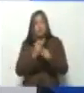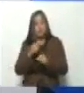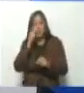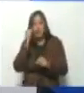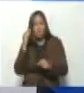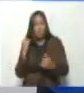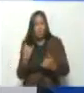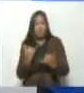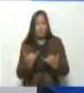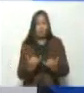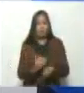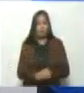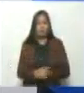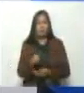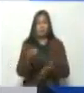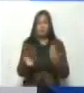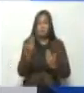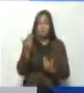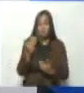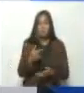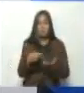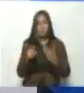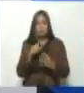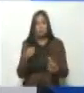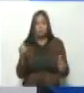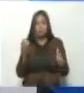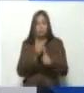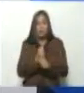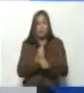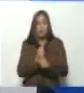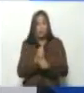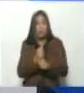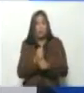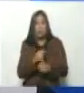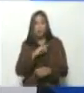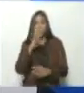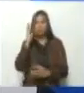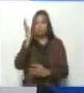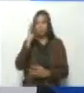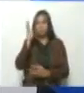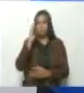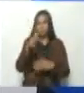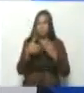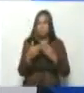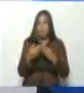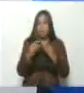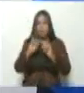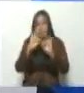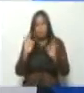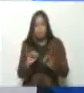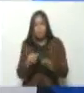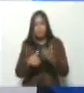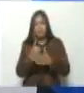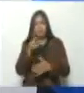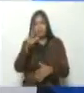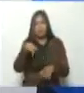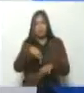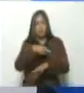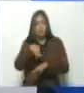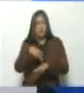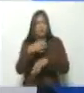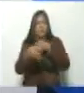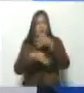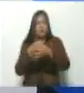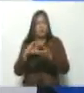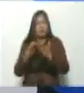las trabajadoras. Y eso es muy importante. A otros los hemos retenido en una charla de concientización por más de 3 horas, explicando